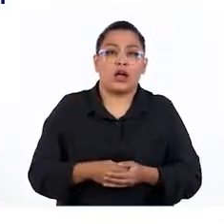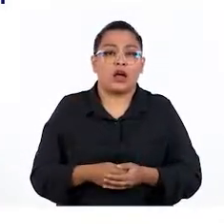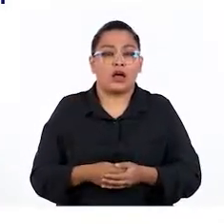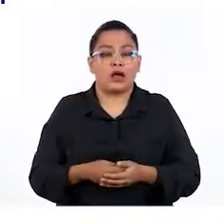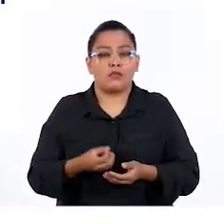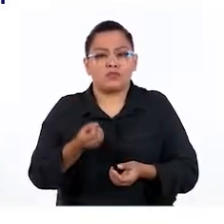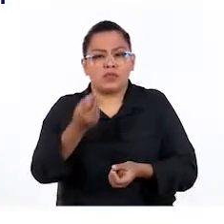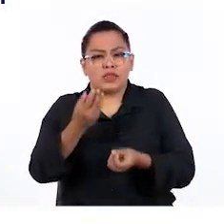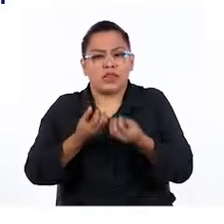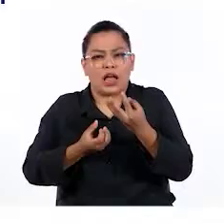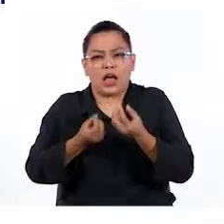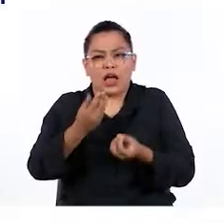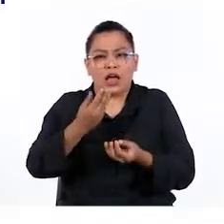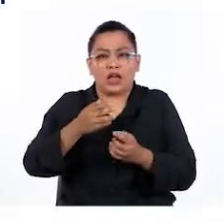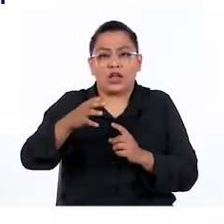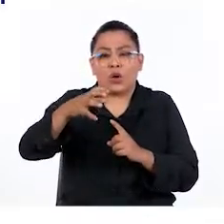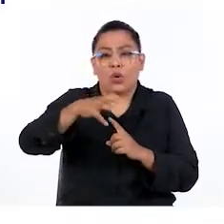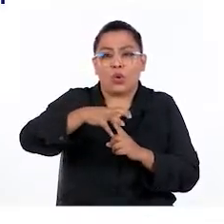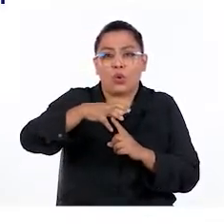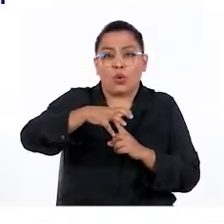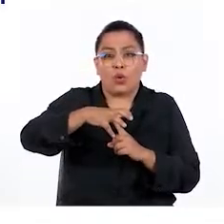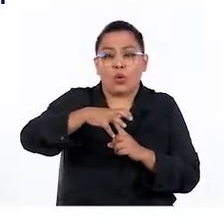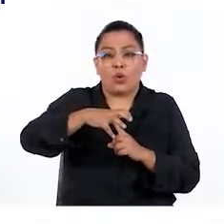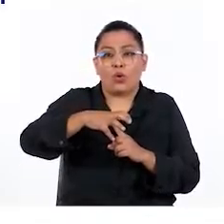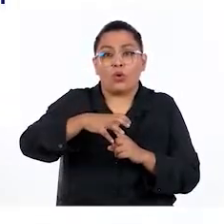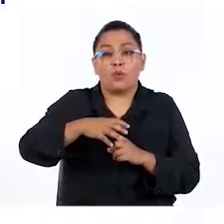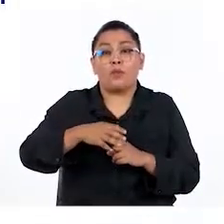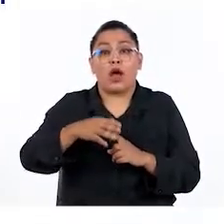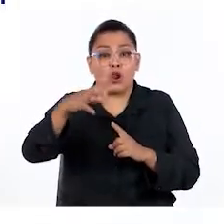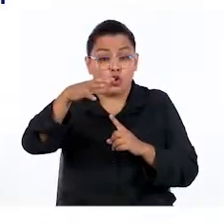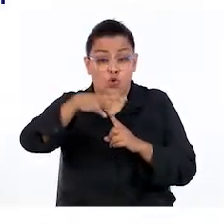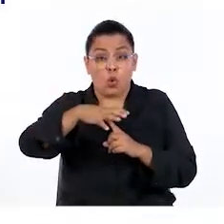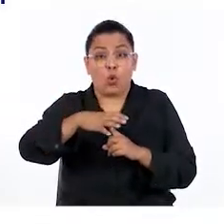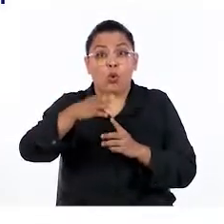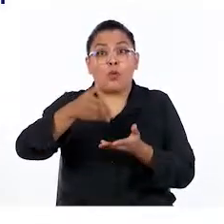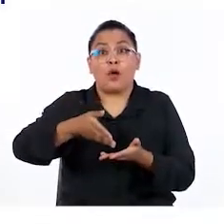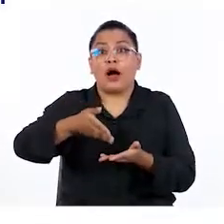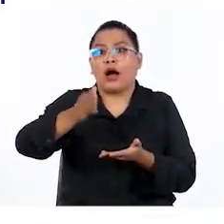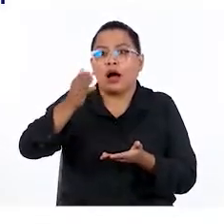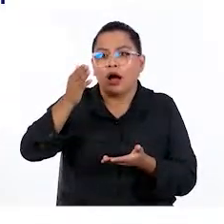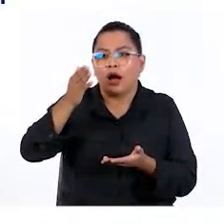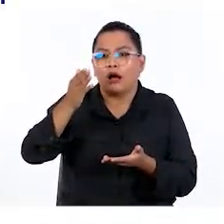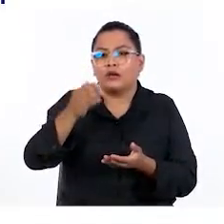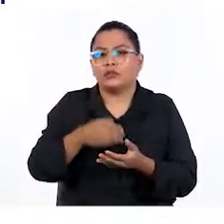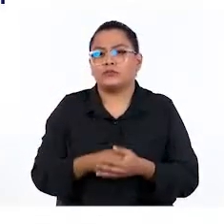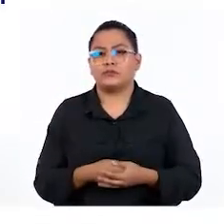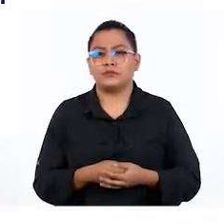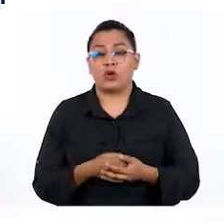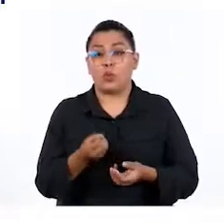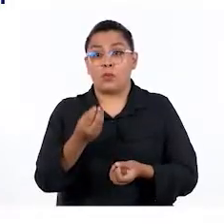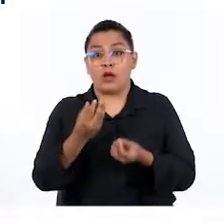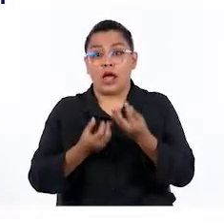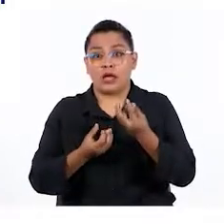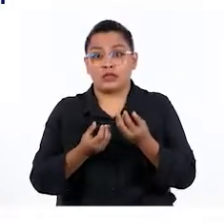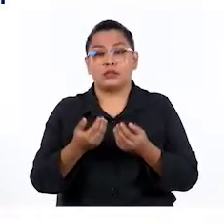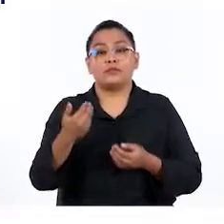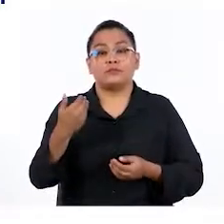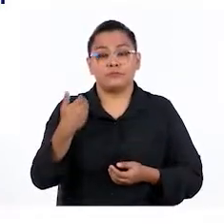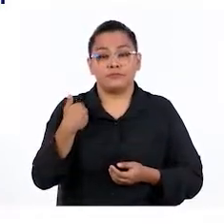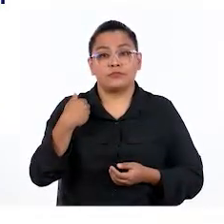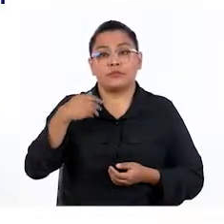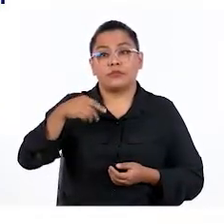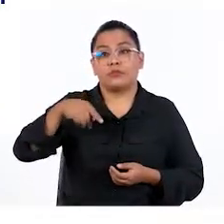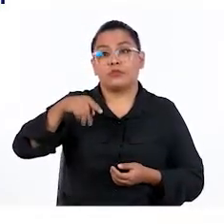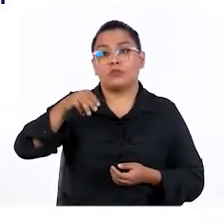comemos plantas, comemos hongos. El interior de los hongos, de las plantas y de los animales contiene proteínas